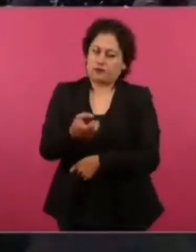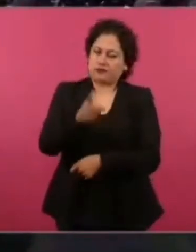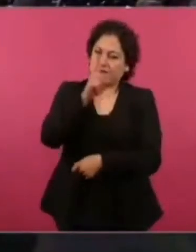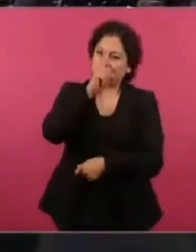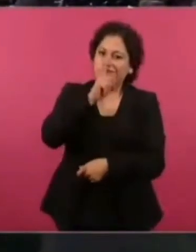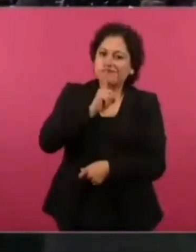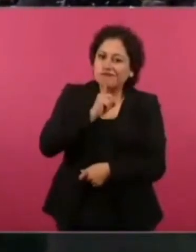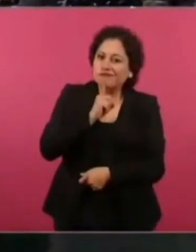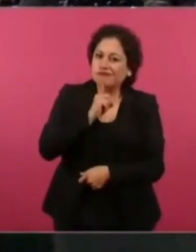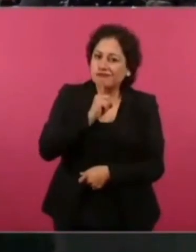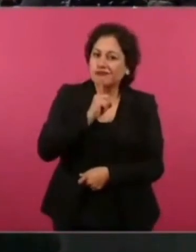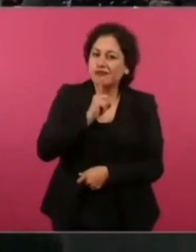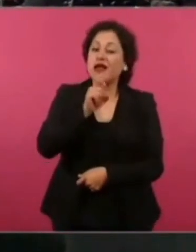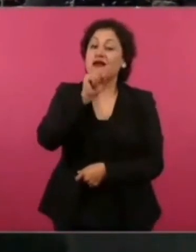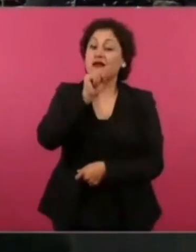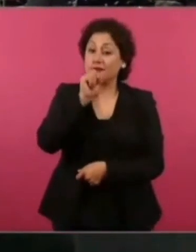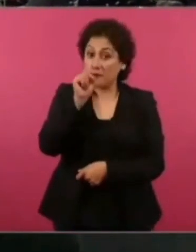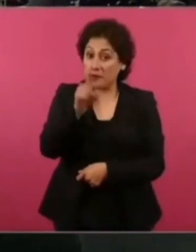existía